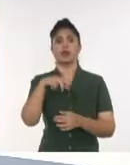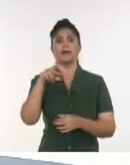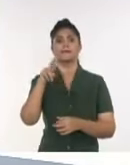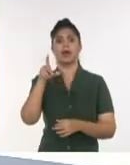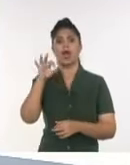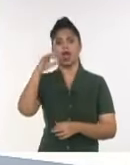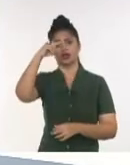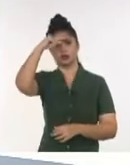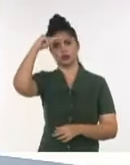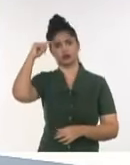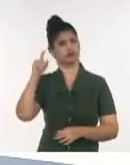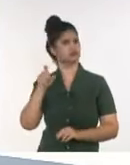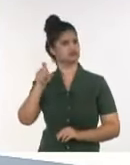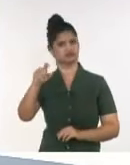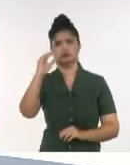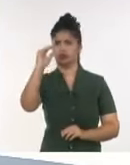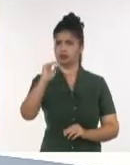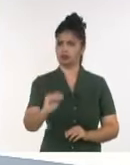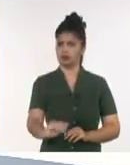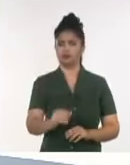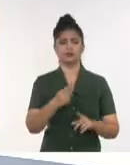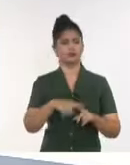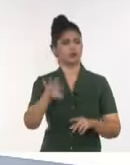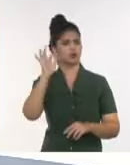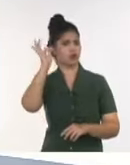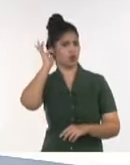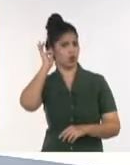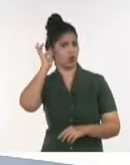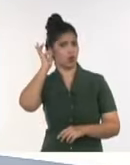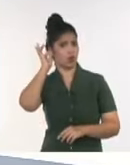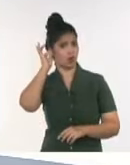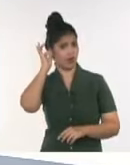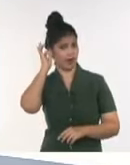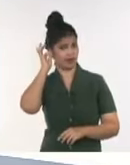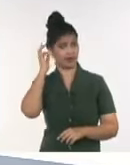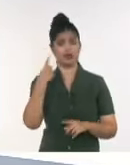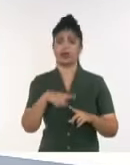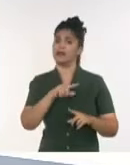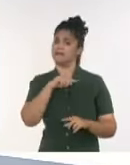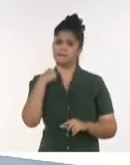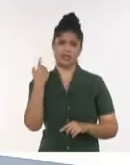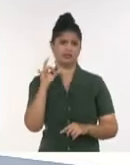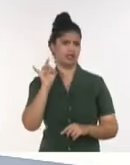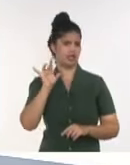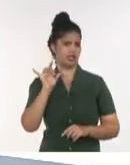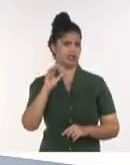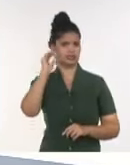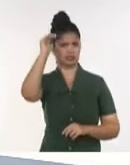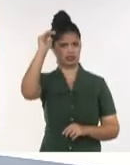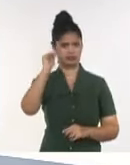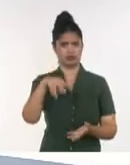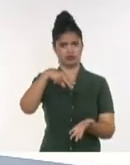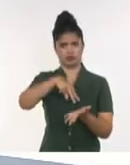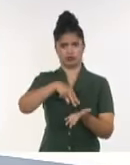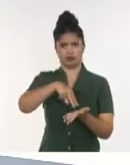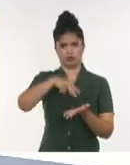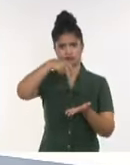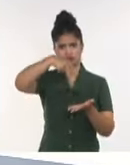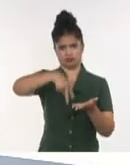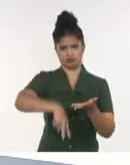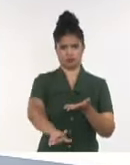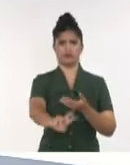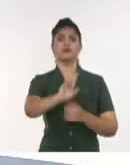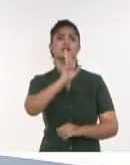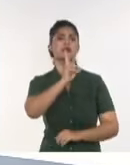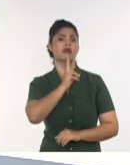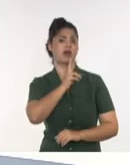no clasificó a la final del trampolín a 3 metros femenino, concluyó en el lugar 15 con puntuación de 264.90. De